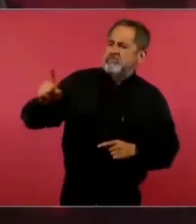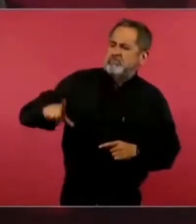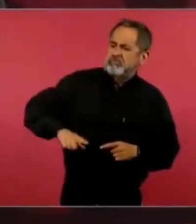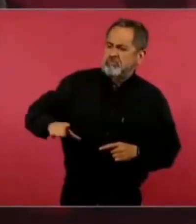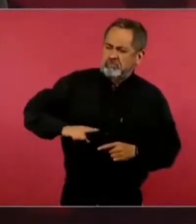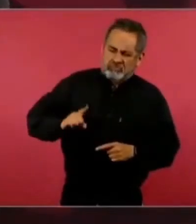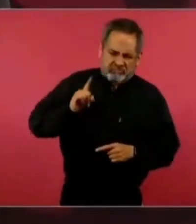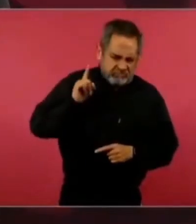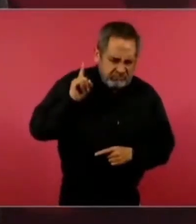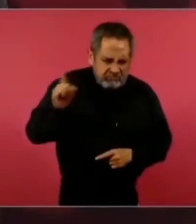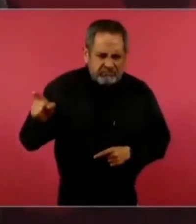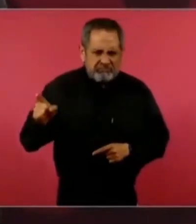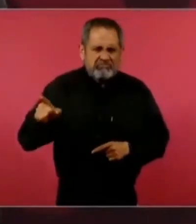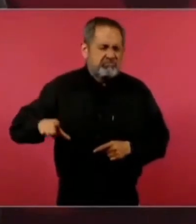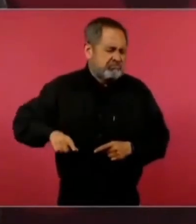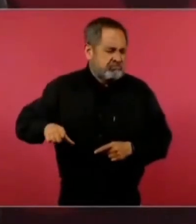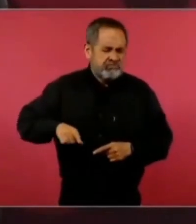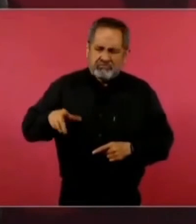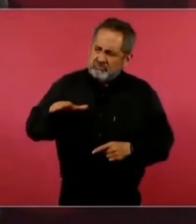Eso